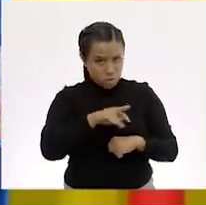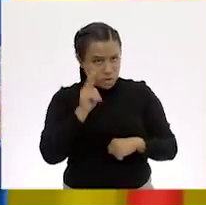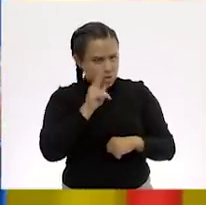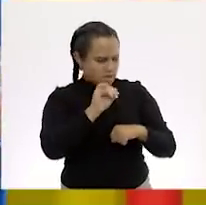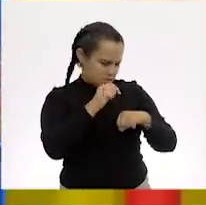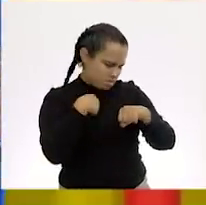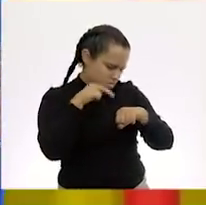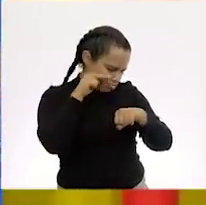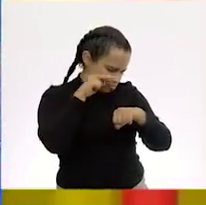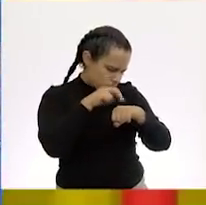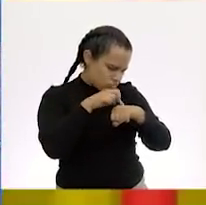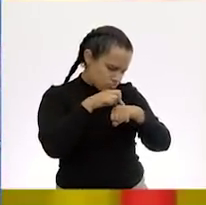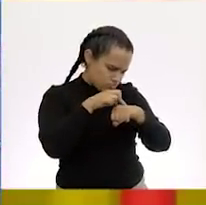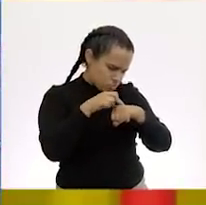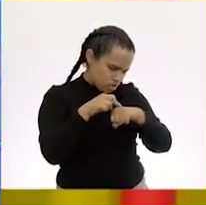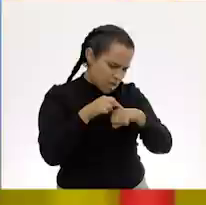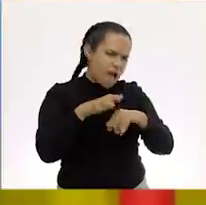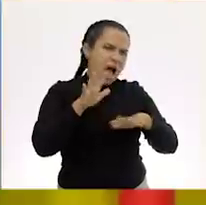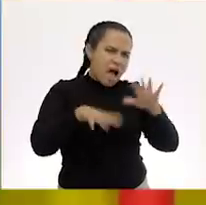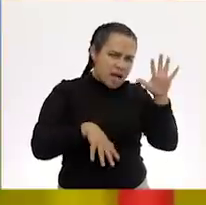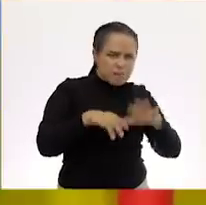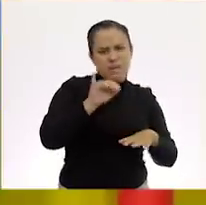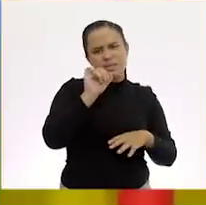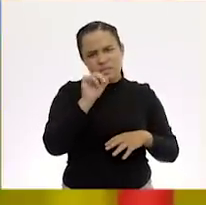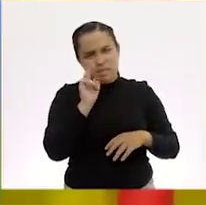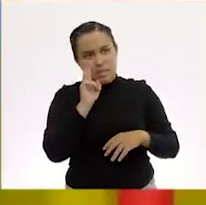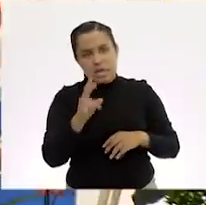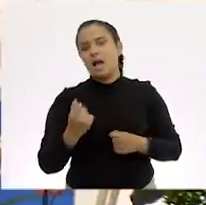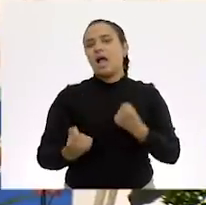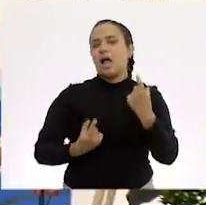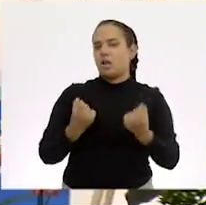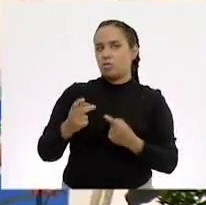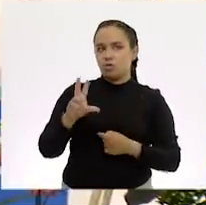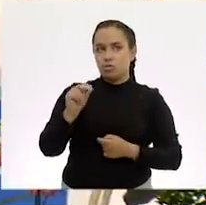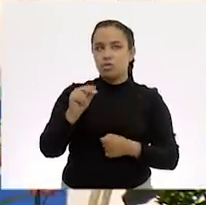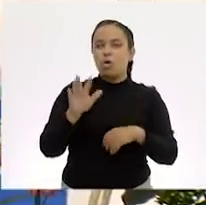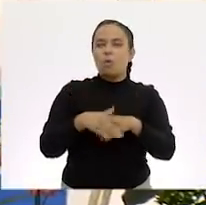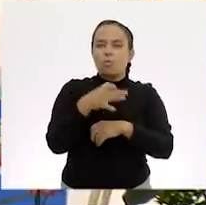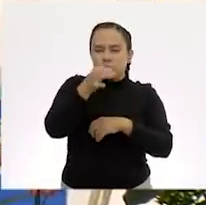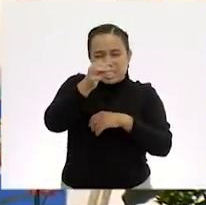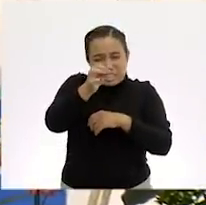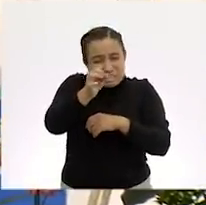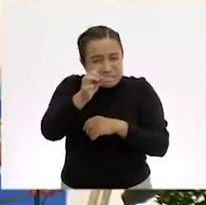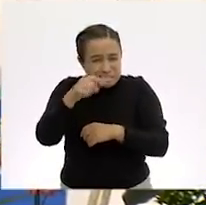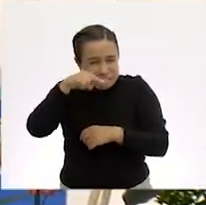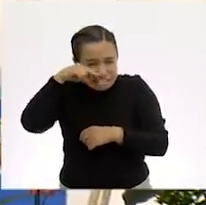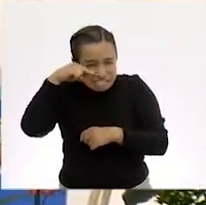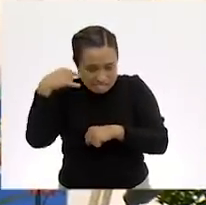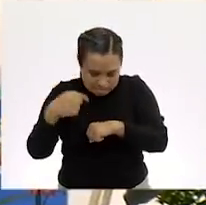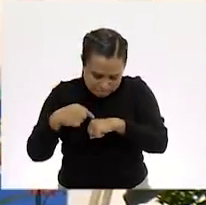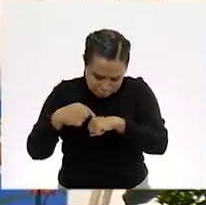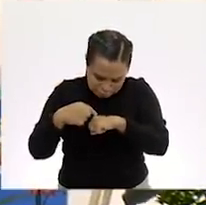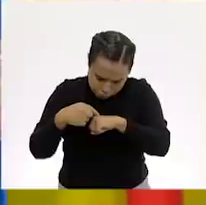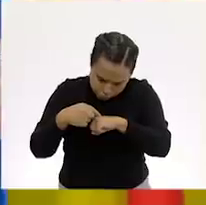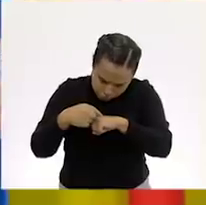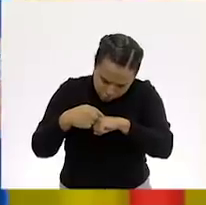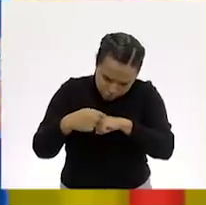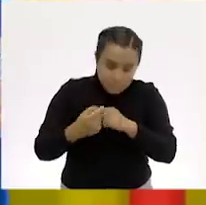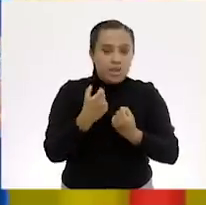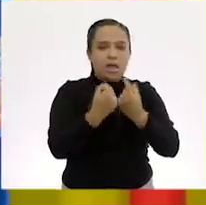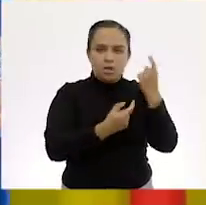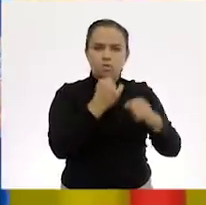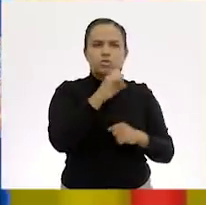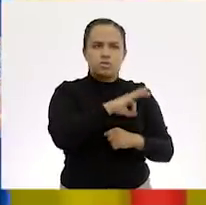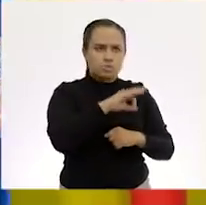verlos. Algunos a veces no se se ven. ven porque son muy chiquitos, ¿no? Sí, y algunos sí puedo verlos,